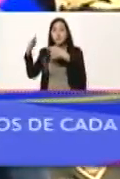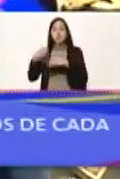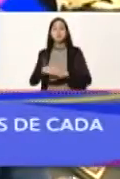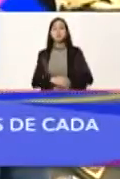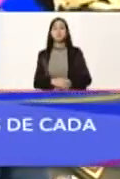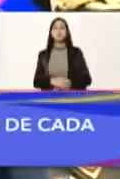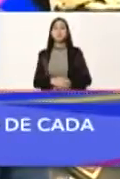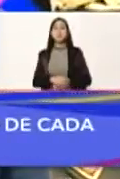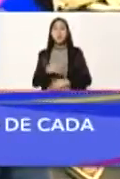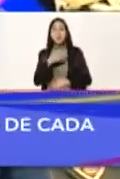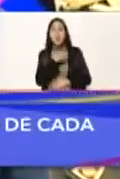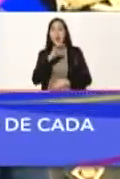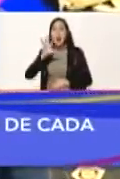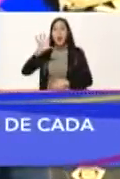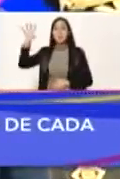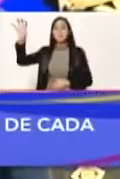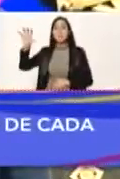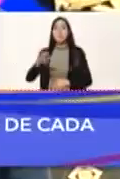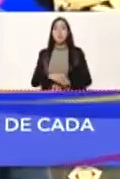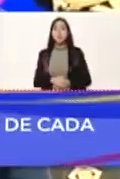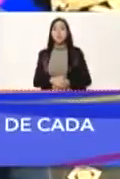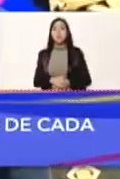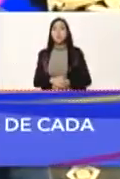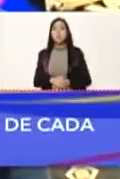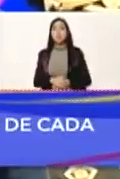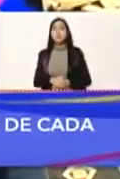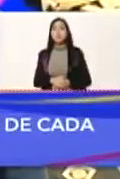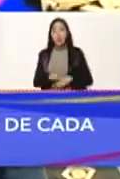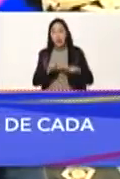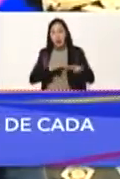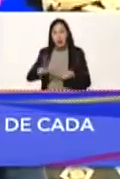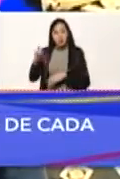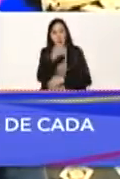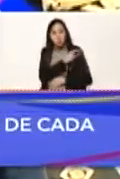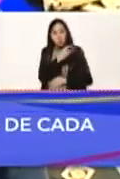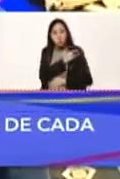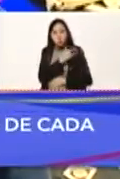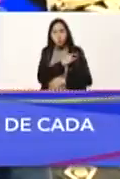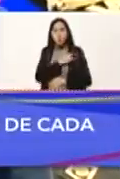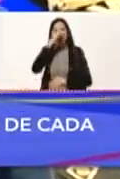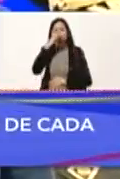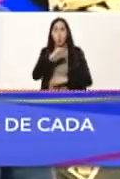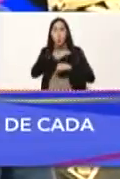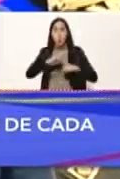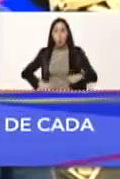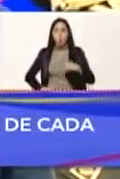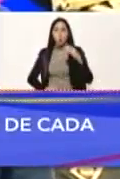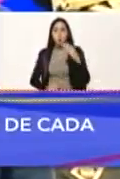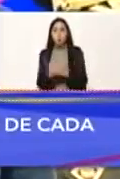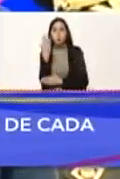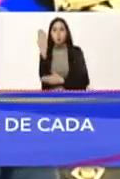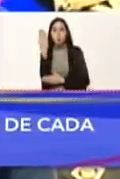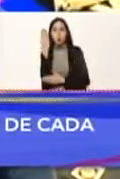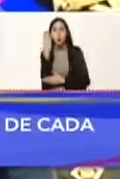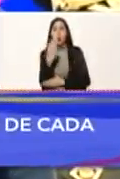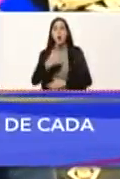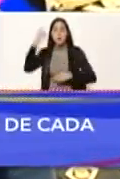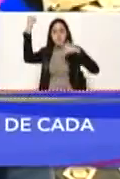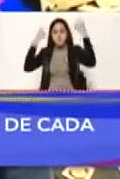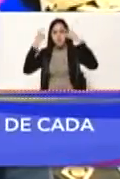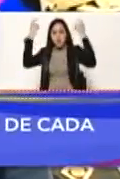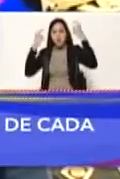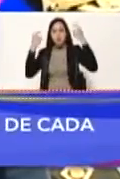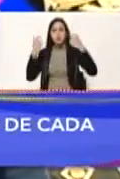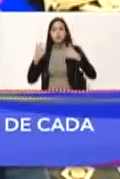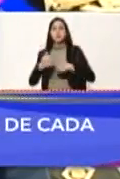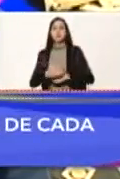Y la patria, las academias militares, fundadas y refundadas por nuestro comandante